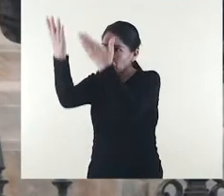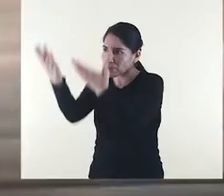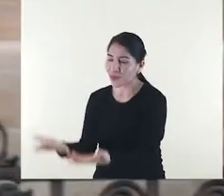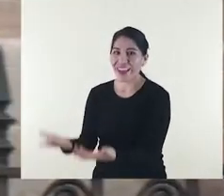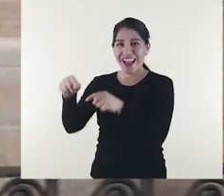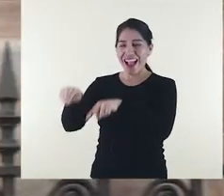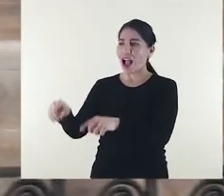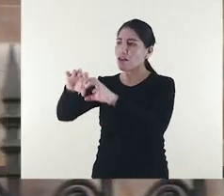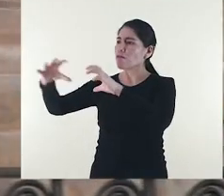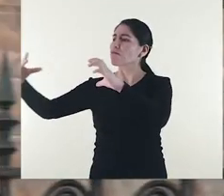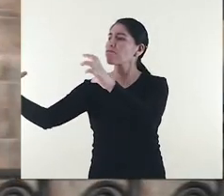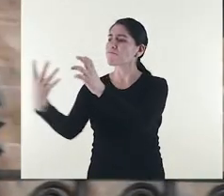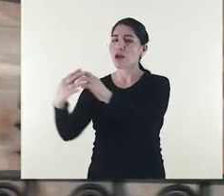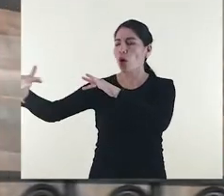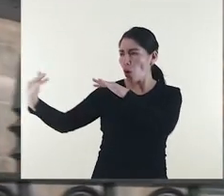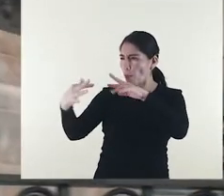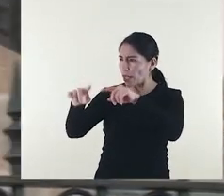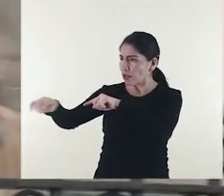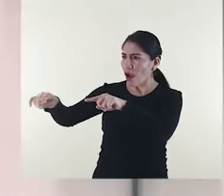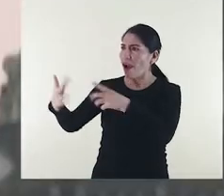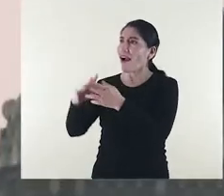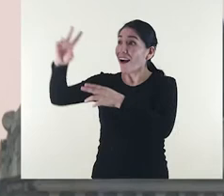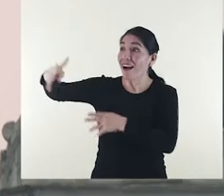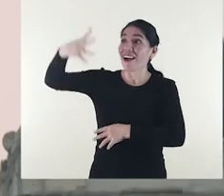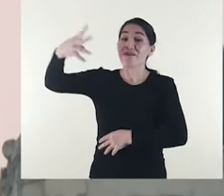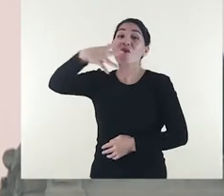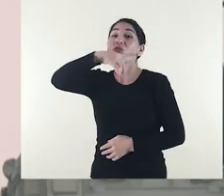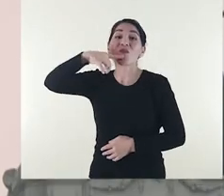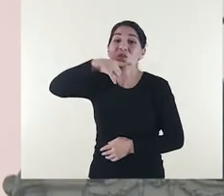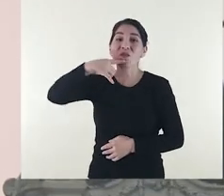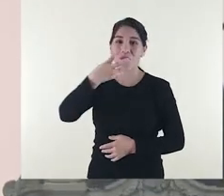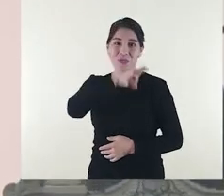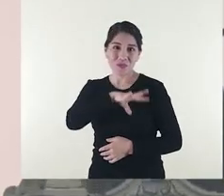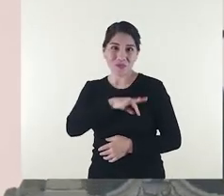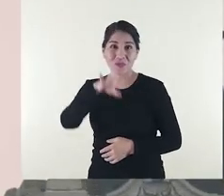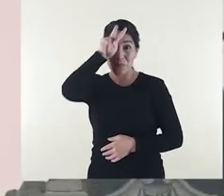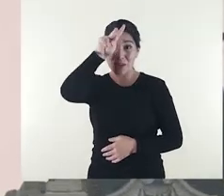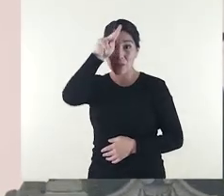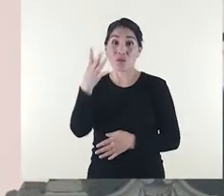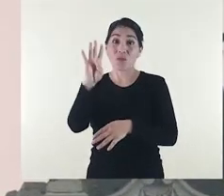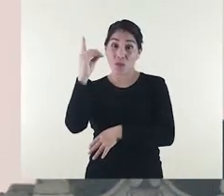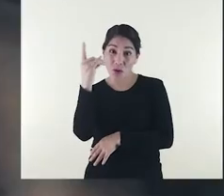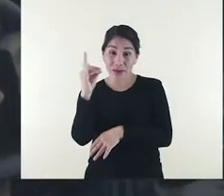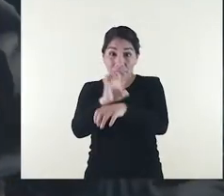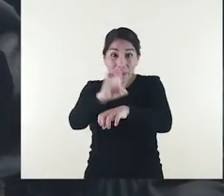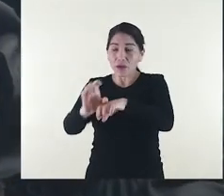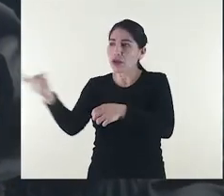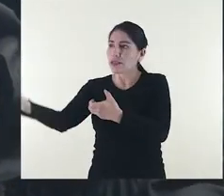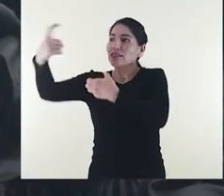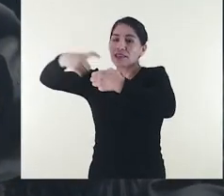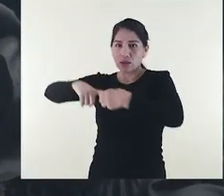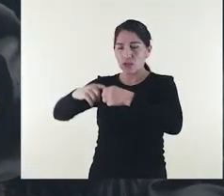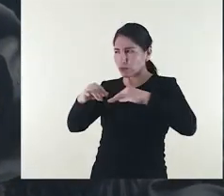relieves en bronce nos muestran escenas del combate. Más arriba, cuatro mujeres representan a Chile, Perú, Bolivia y Ecuador, quienes también